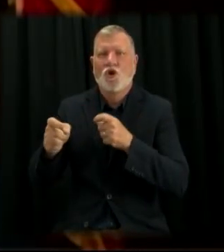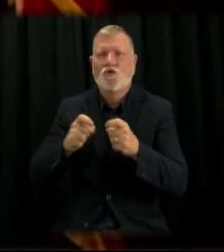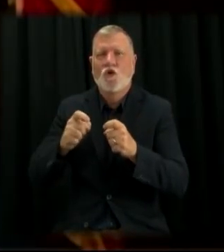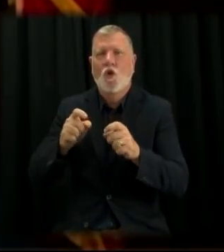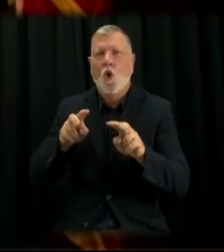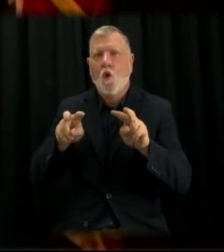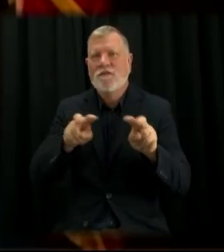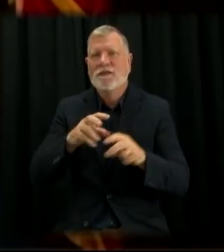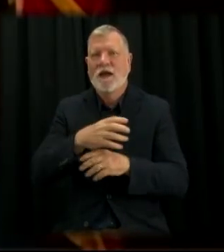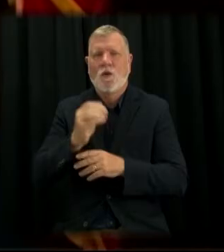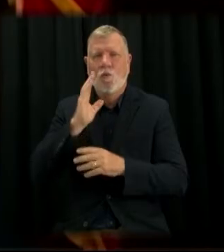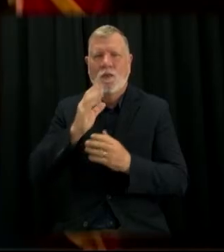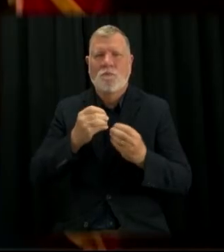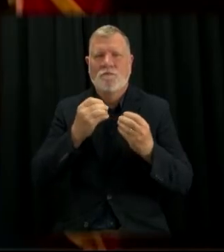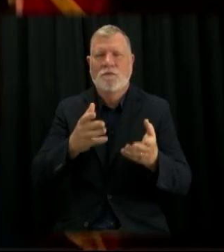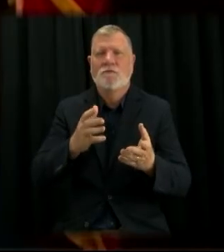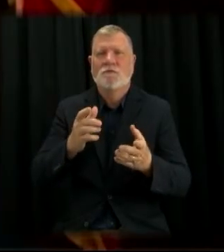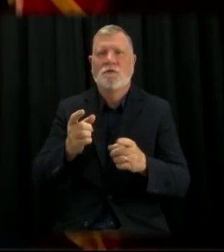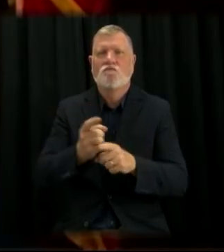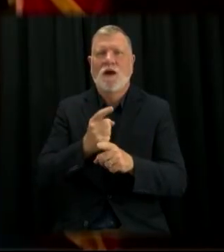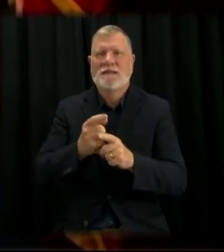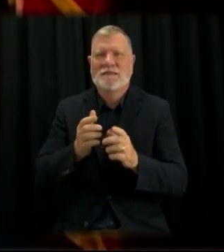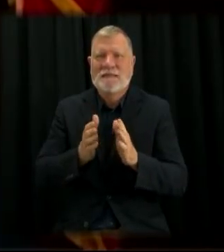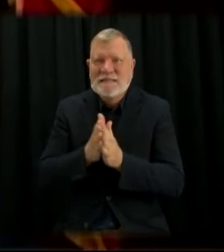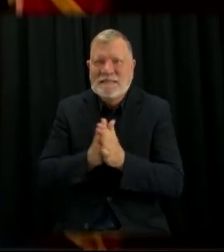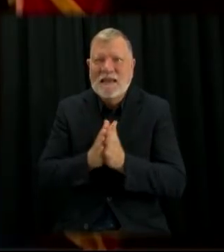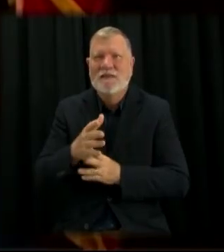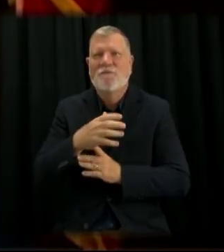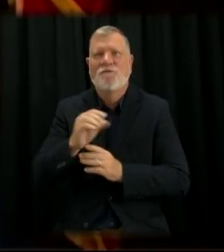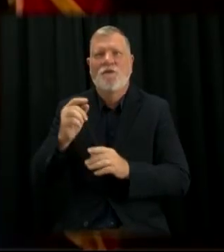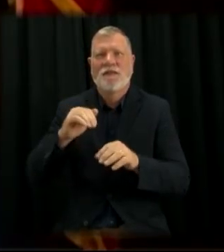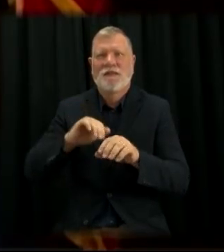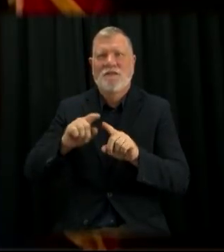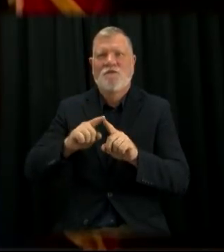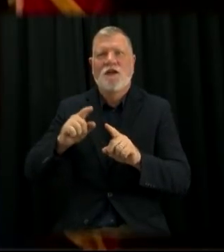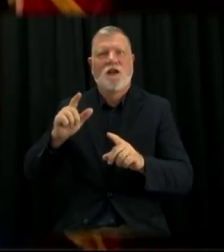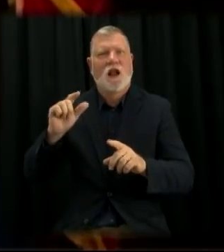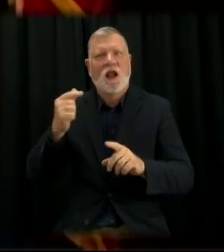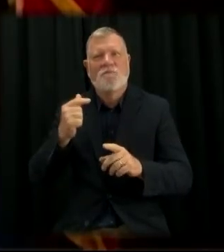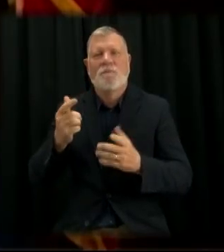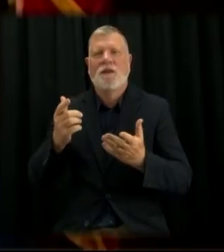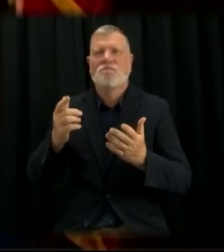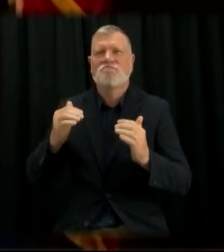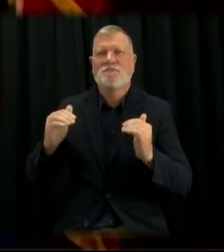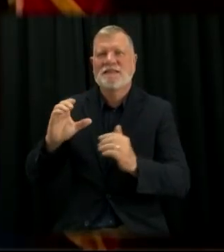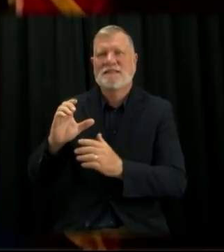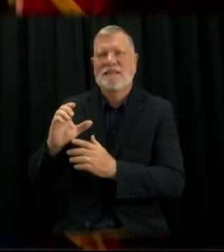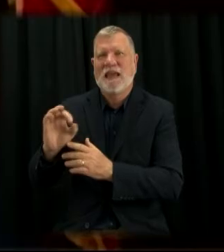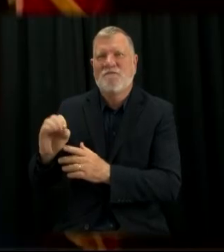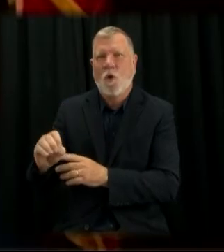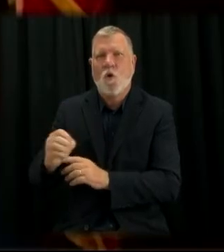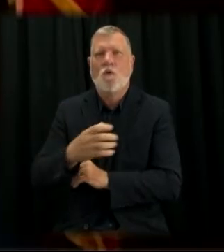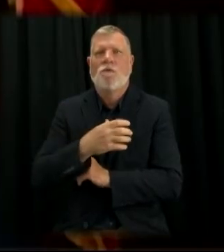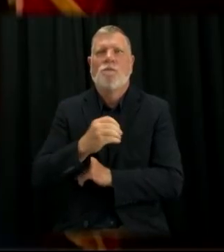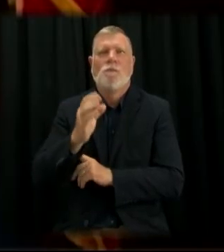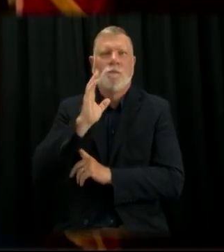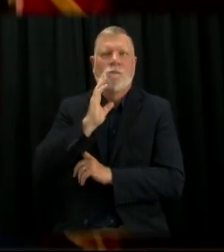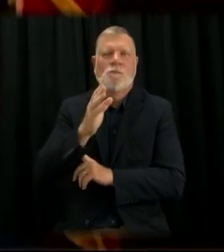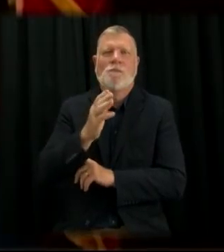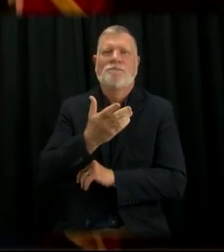a control interno para la Junta y va a ir para los diferentes CFOs y vamos a